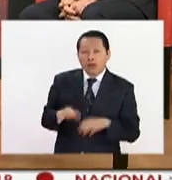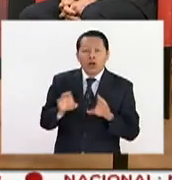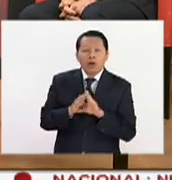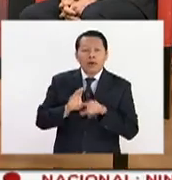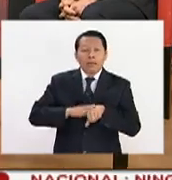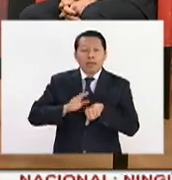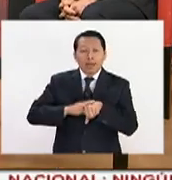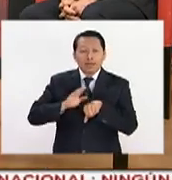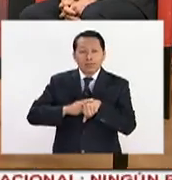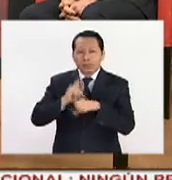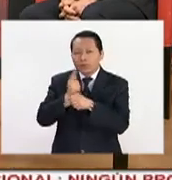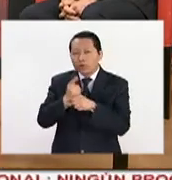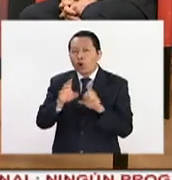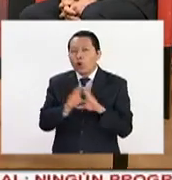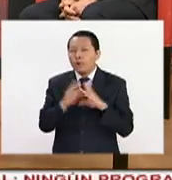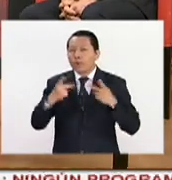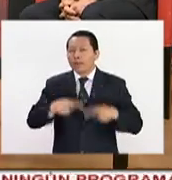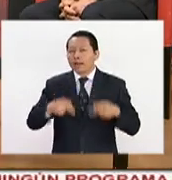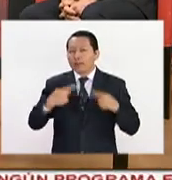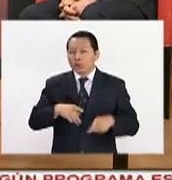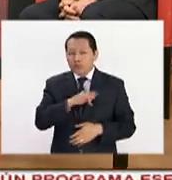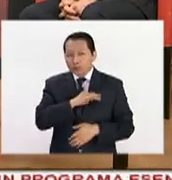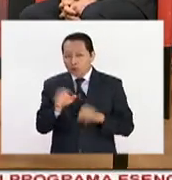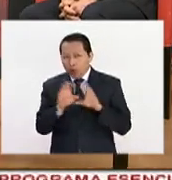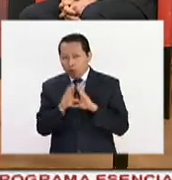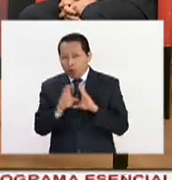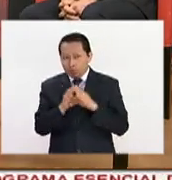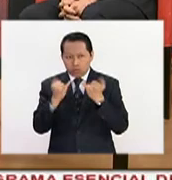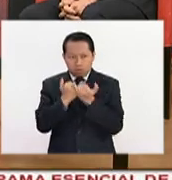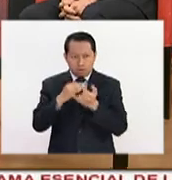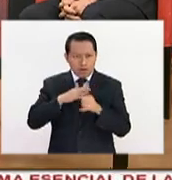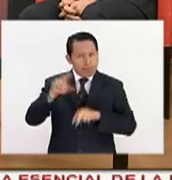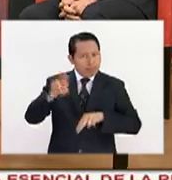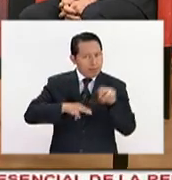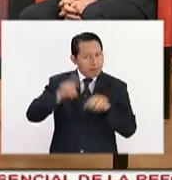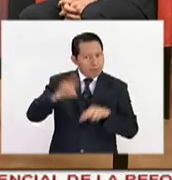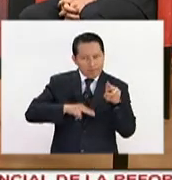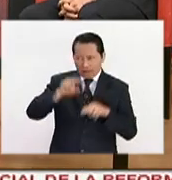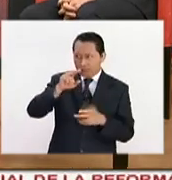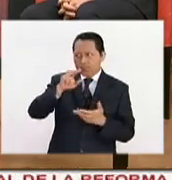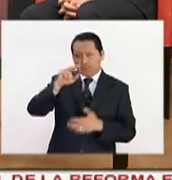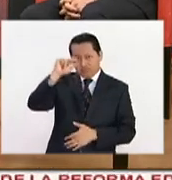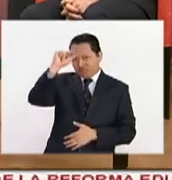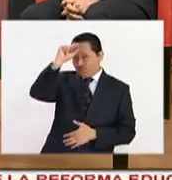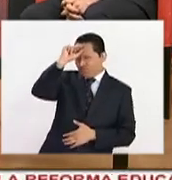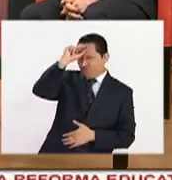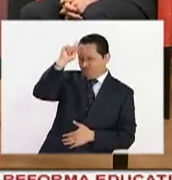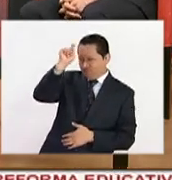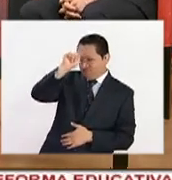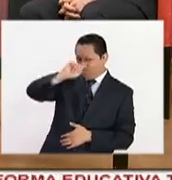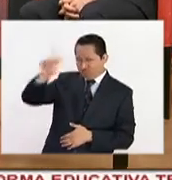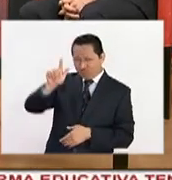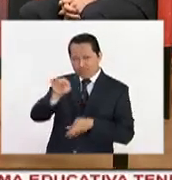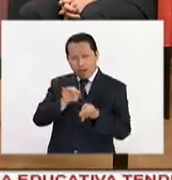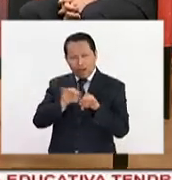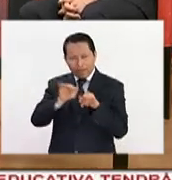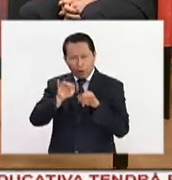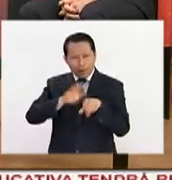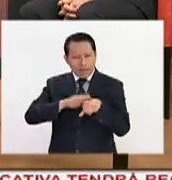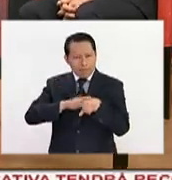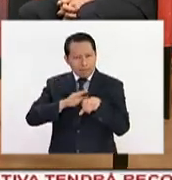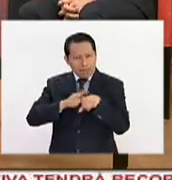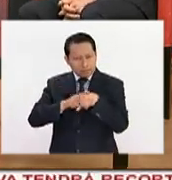vez escuchamos de gente que tiene un nivel intelectual, un nivel de trabajo, etcétera,